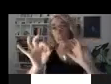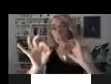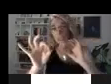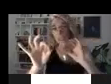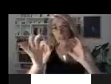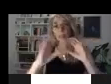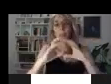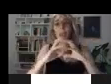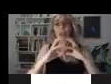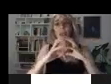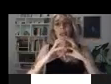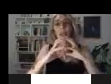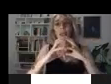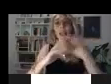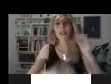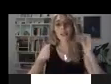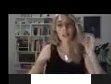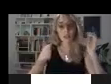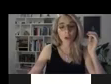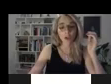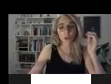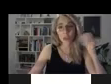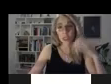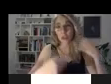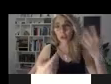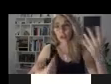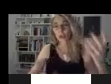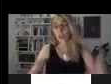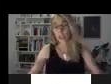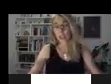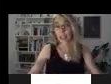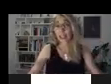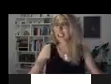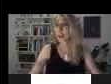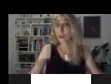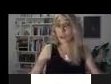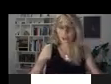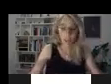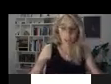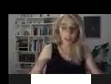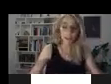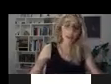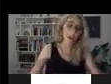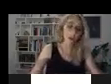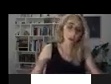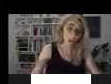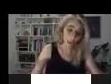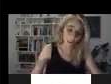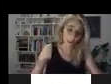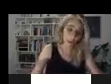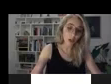circuitos posibles de inserción dentro del circuito de ferias